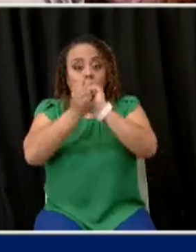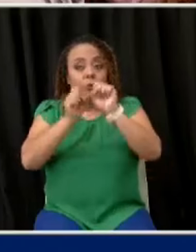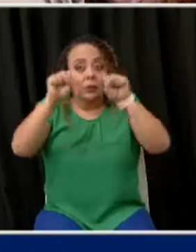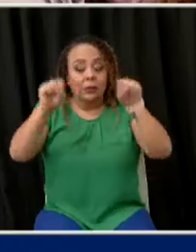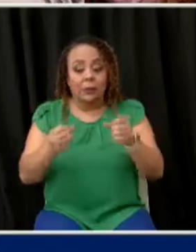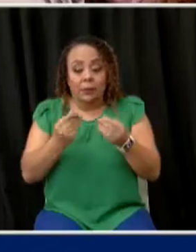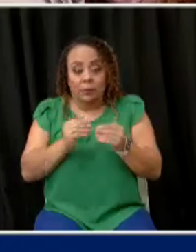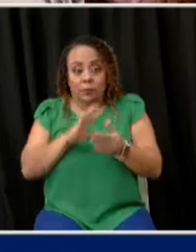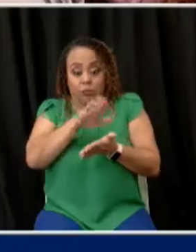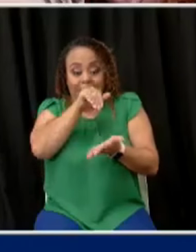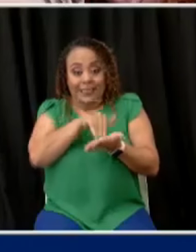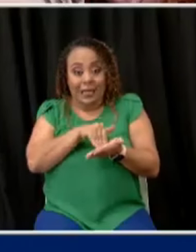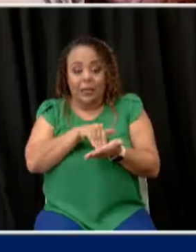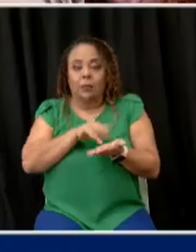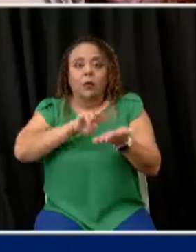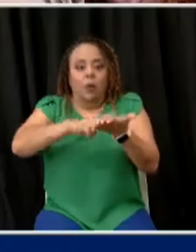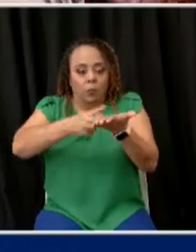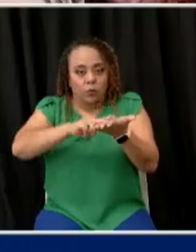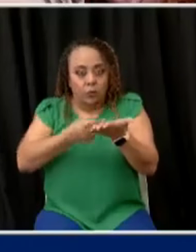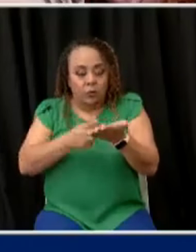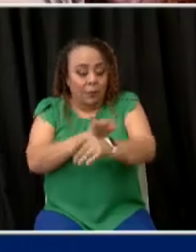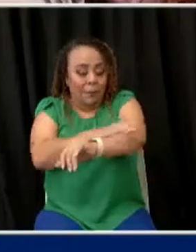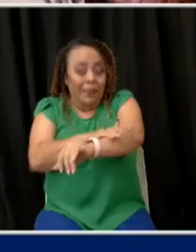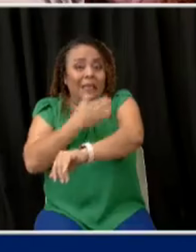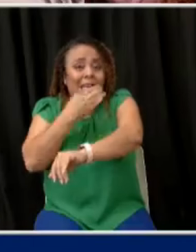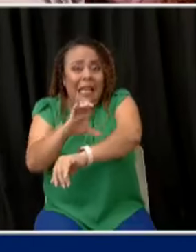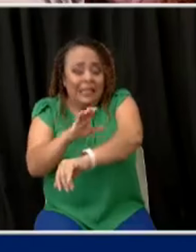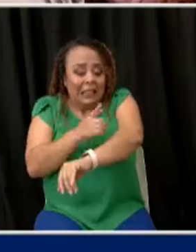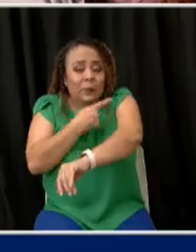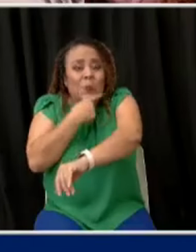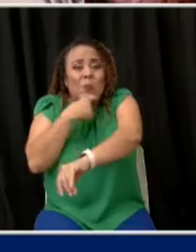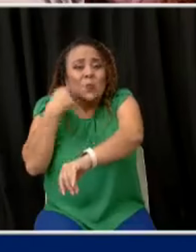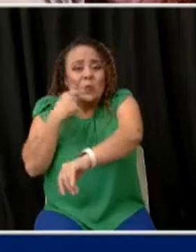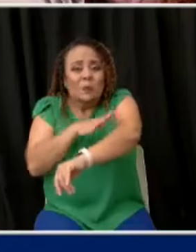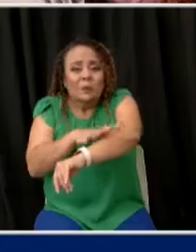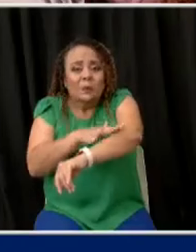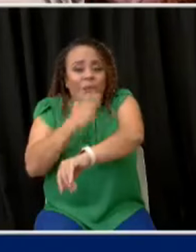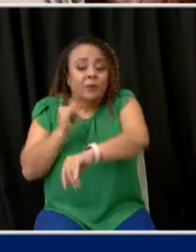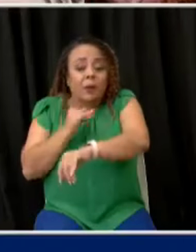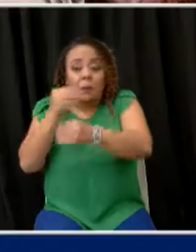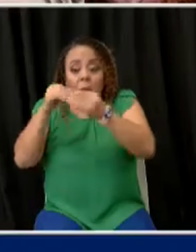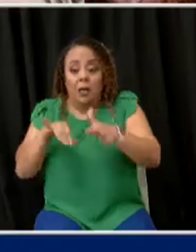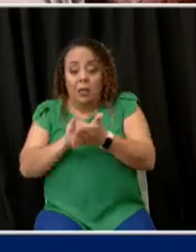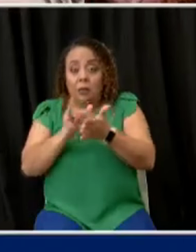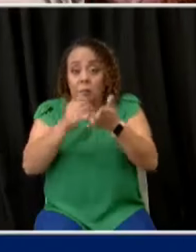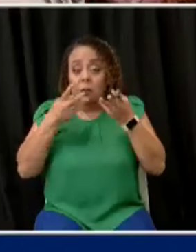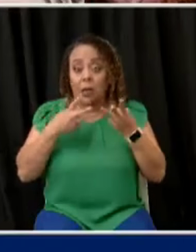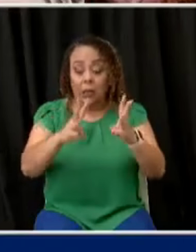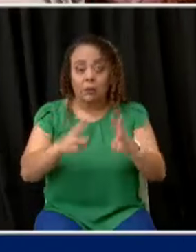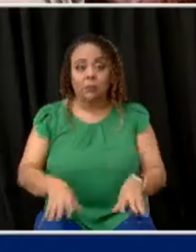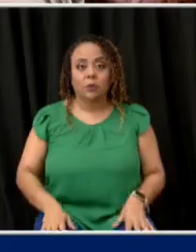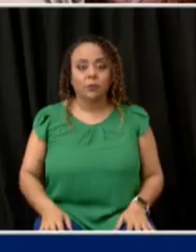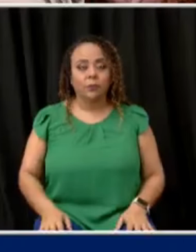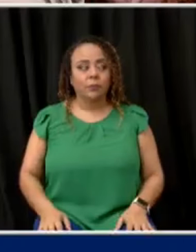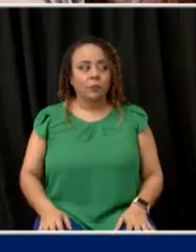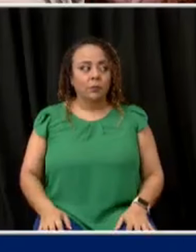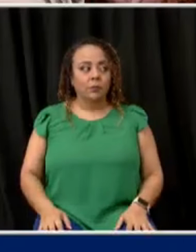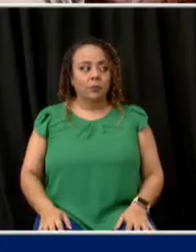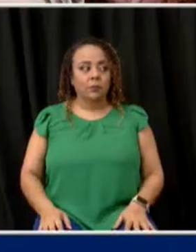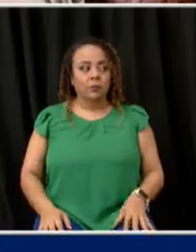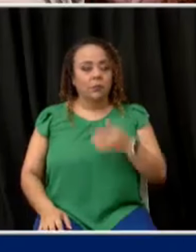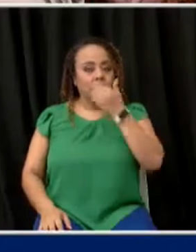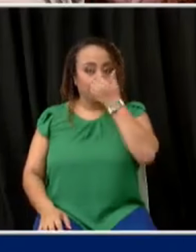incluido convulsiones, la piel está caliente y está seca, porque al perder esos mecanismos de sudoración,